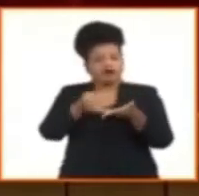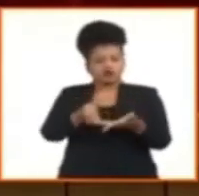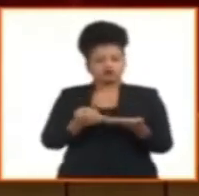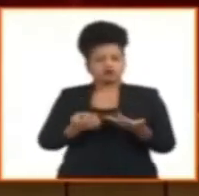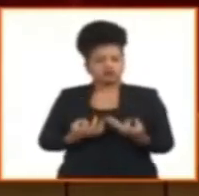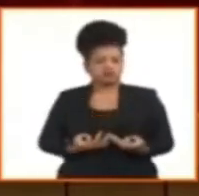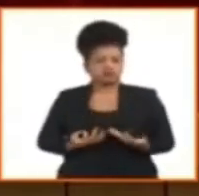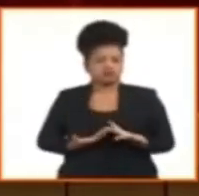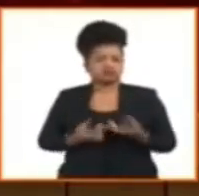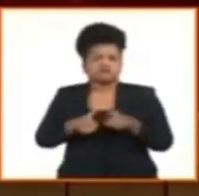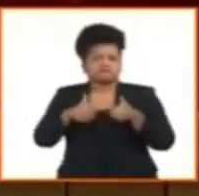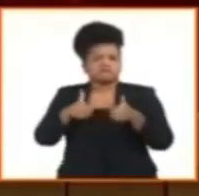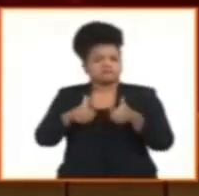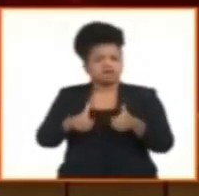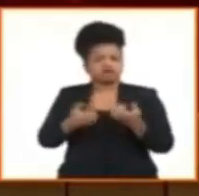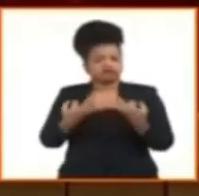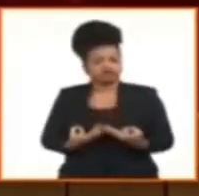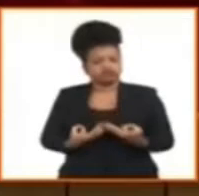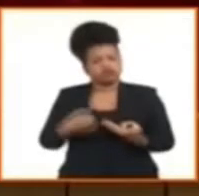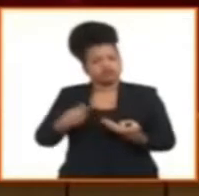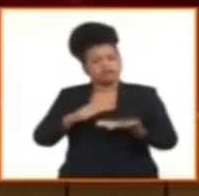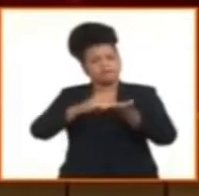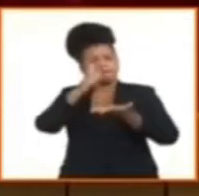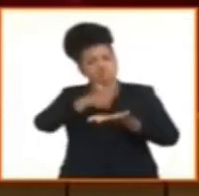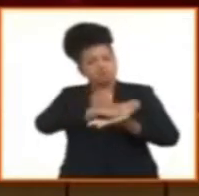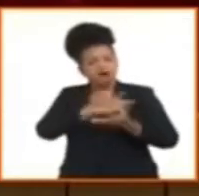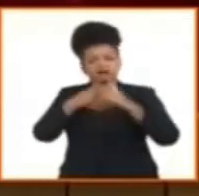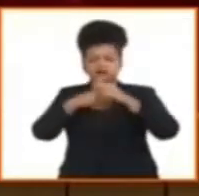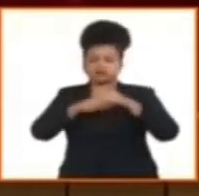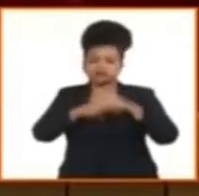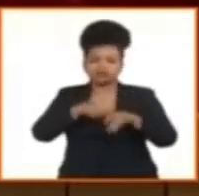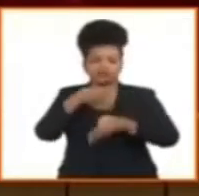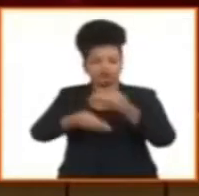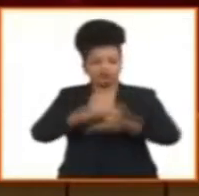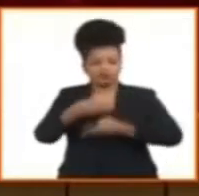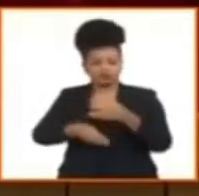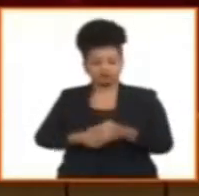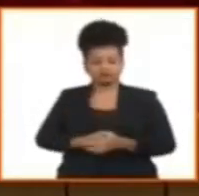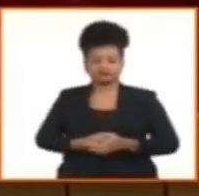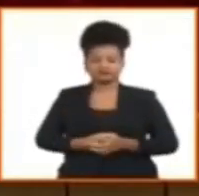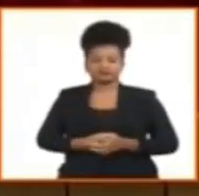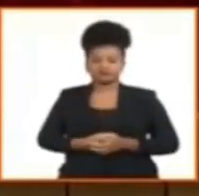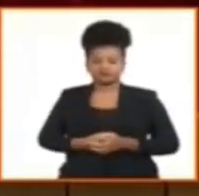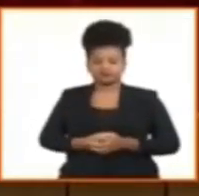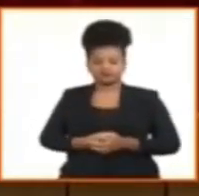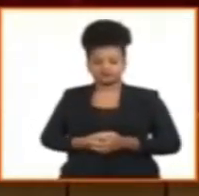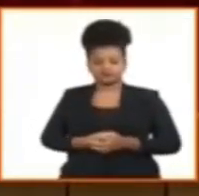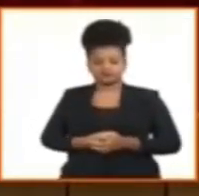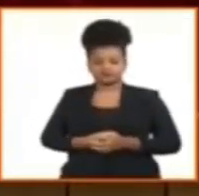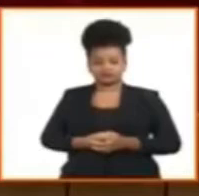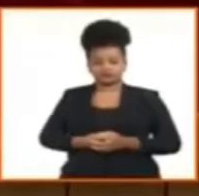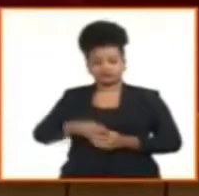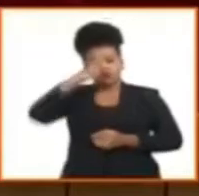una solución diplomática efectiva que resuelva la actual crisis. La posición de Cuba es de principios